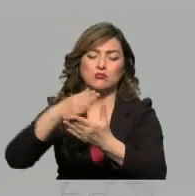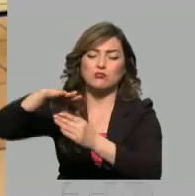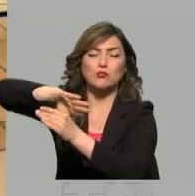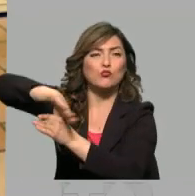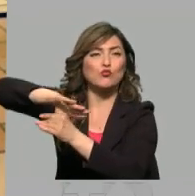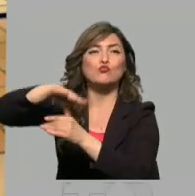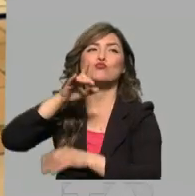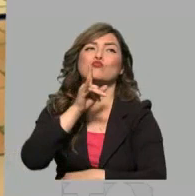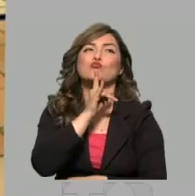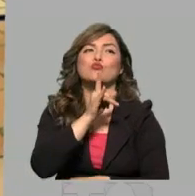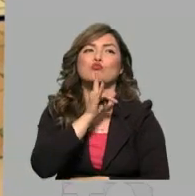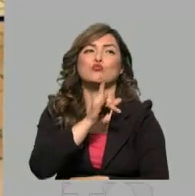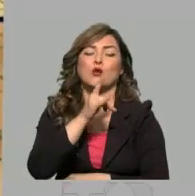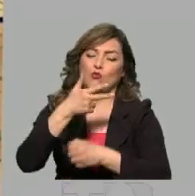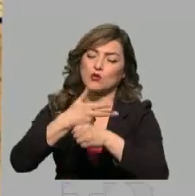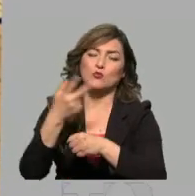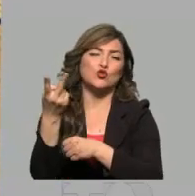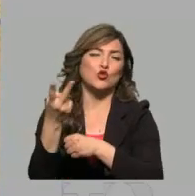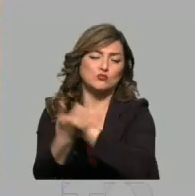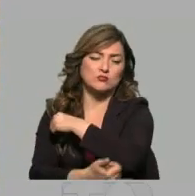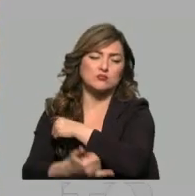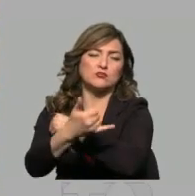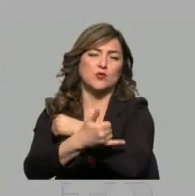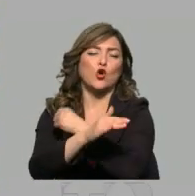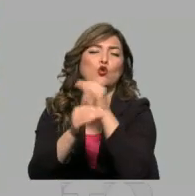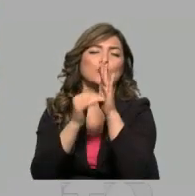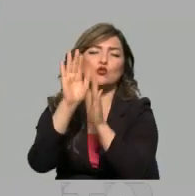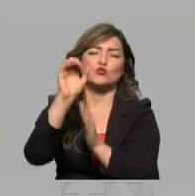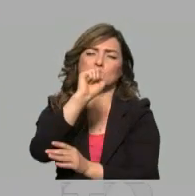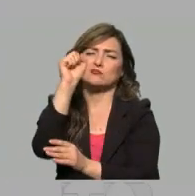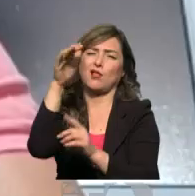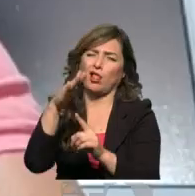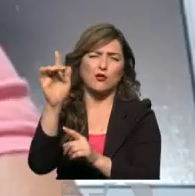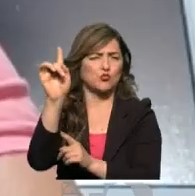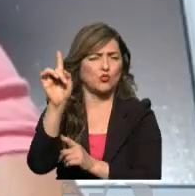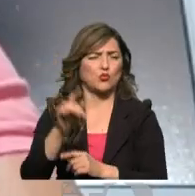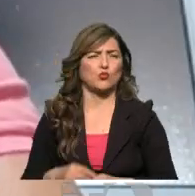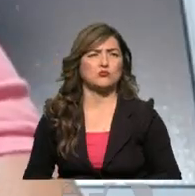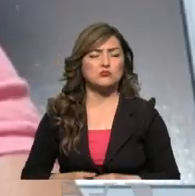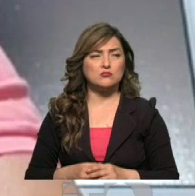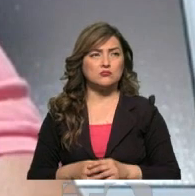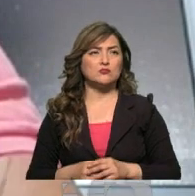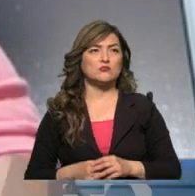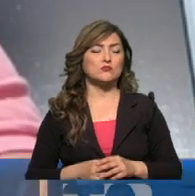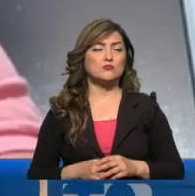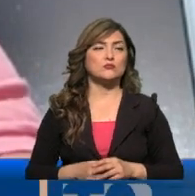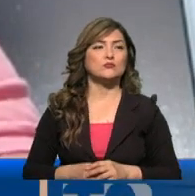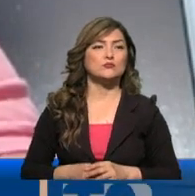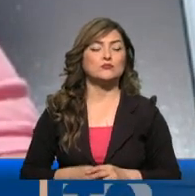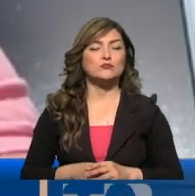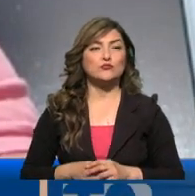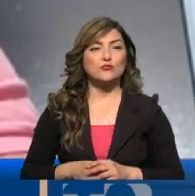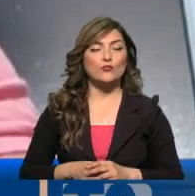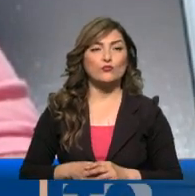con eeuu y guatemala para que no se sigan vulnerando los derechos de la mujer es decir de que el problema ya no